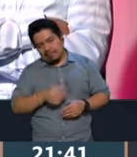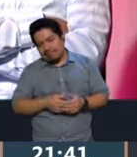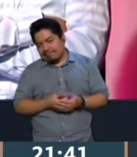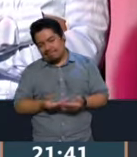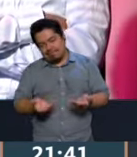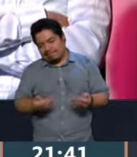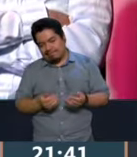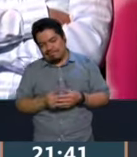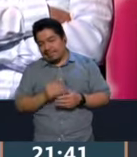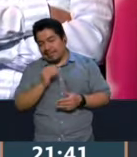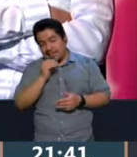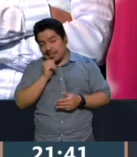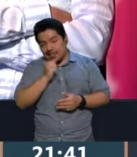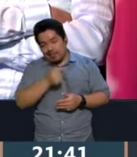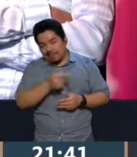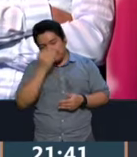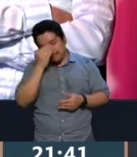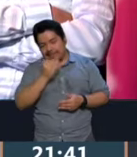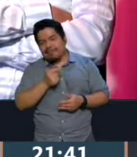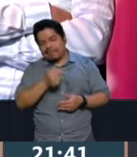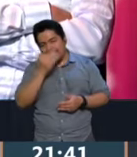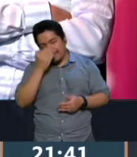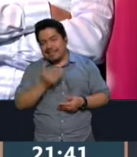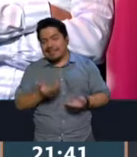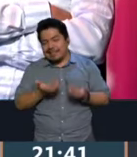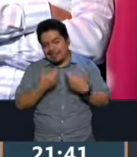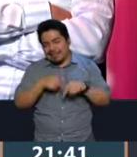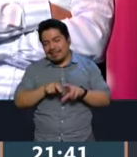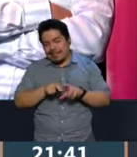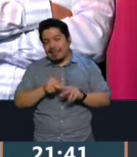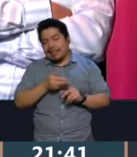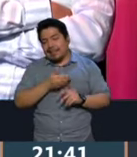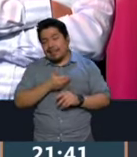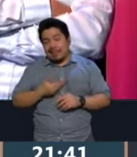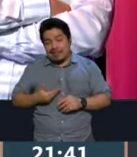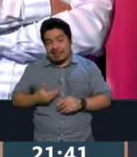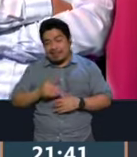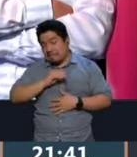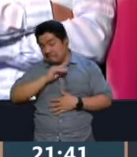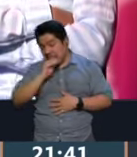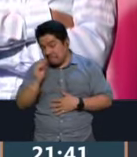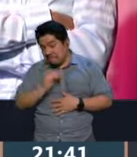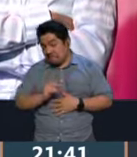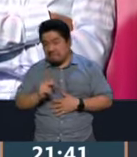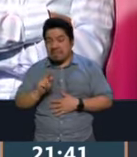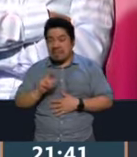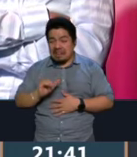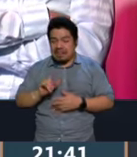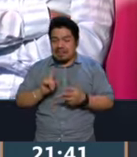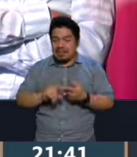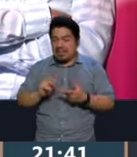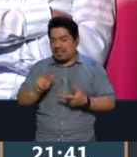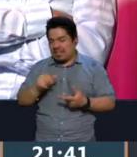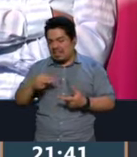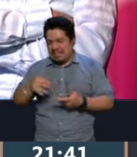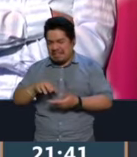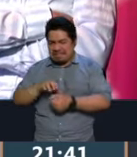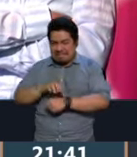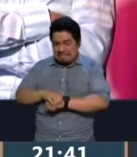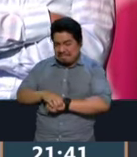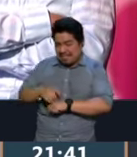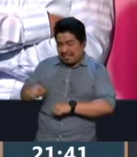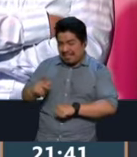que no es una opción viable. Y él sabe perfectamente que representa y que es el presidente del peor PRI de la historia. Y el PAN sabe perfectamente que están aliados con el peor PRI de